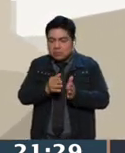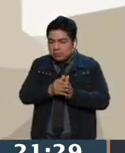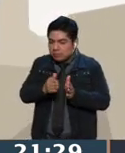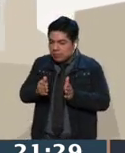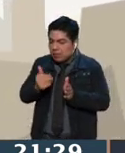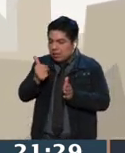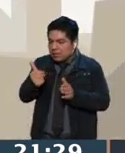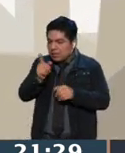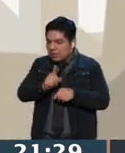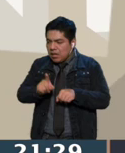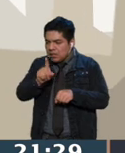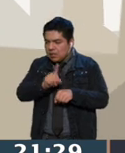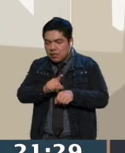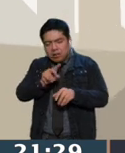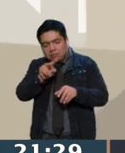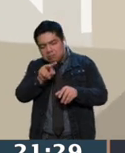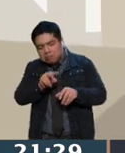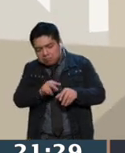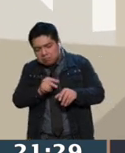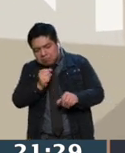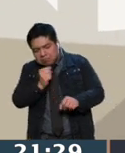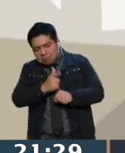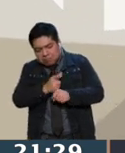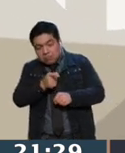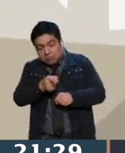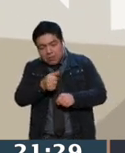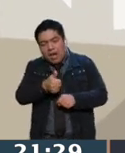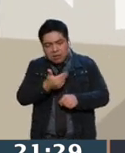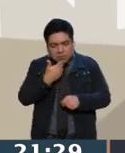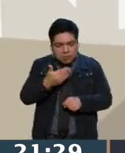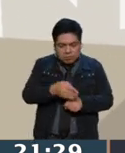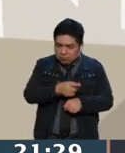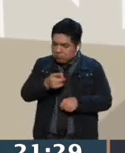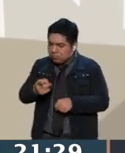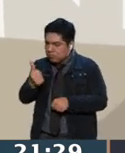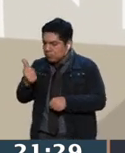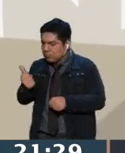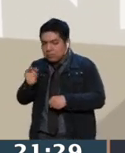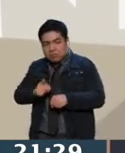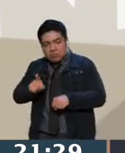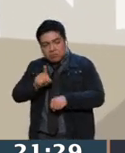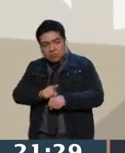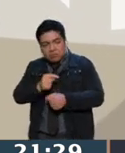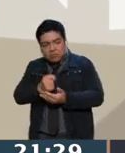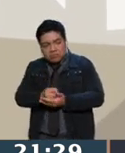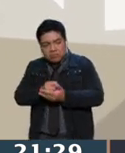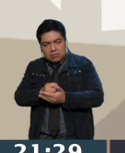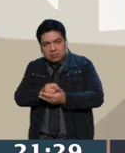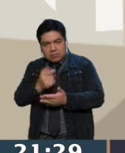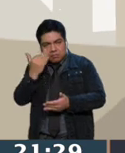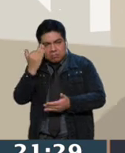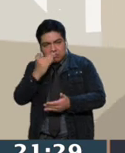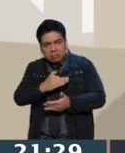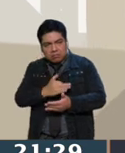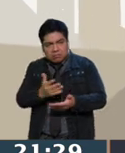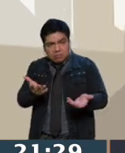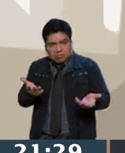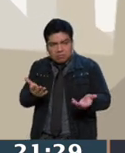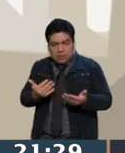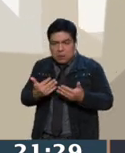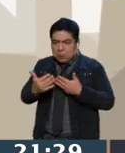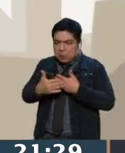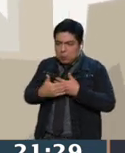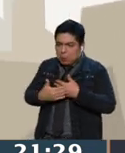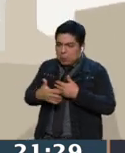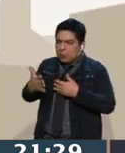de que se valoró que era candidata a radioterapia, se le dio el tratamiento. Entonces es falso que se demore